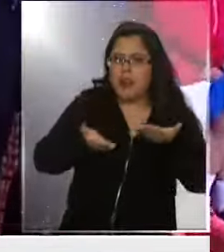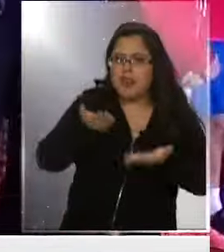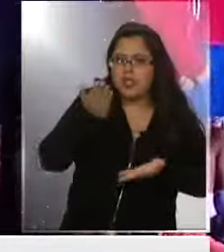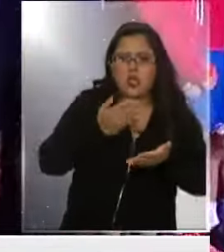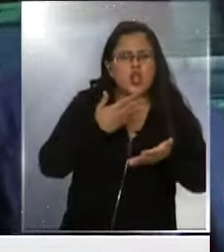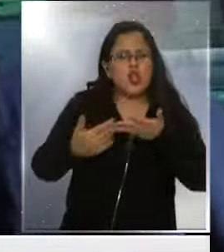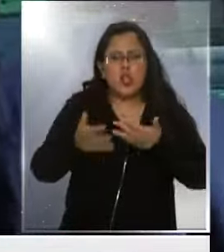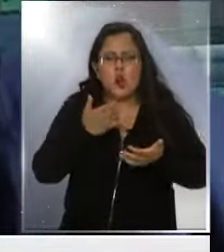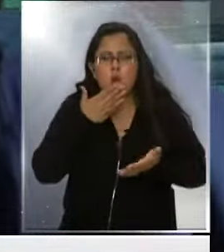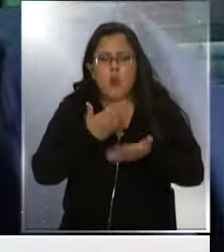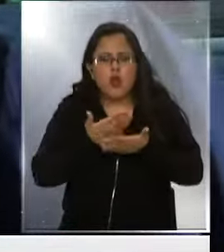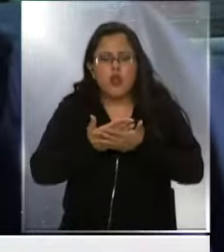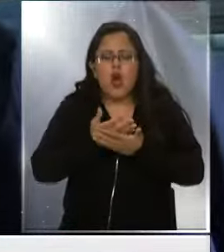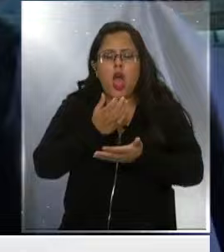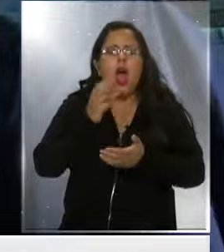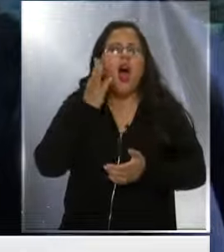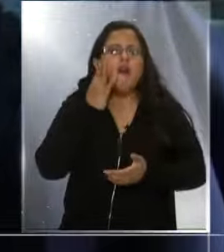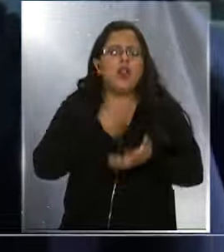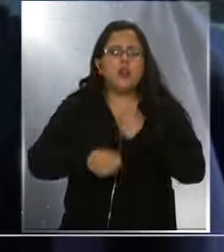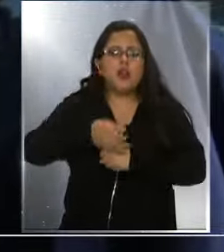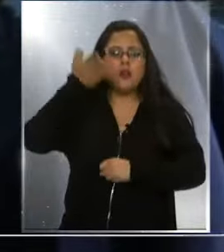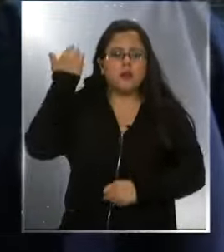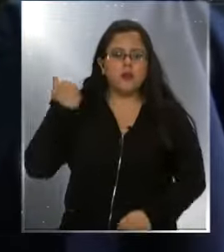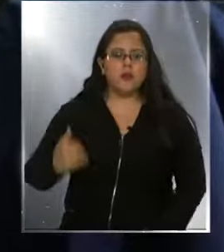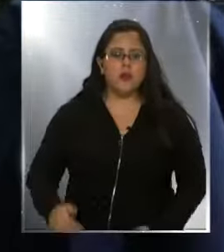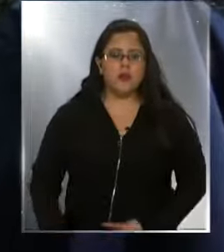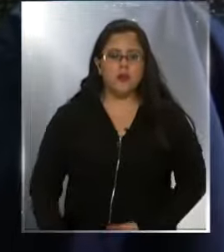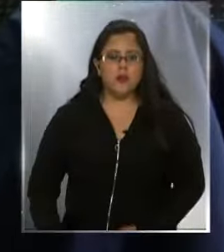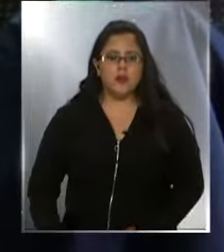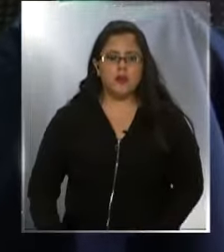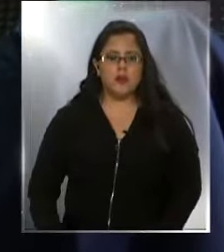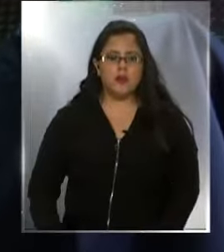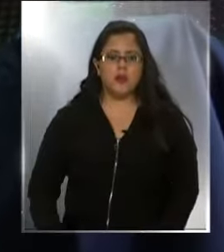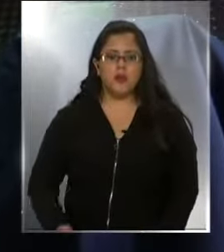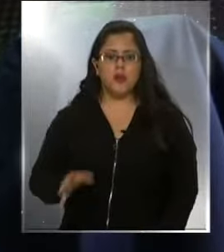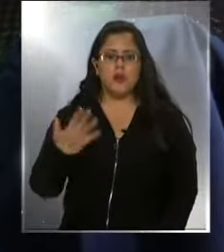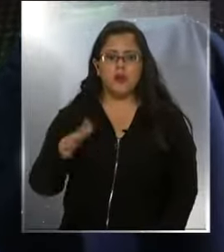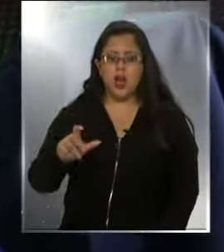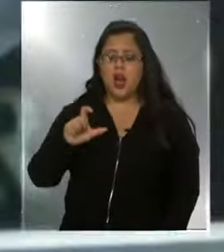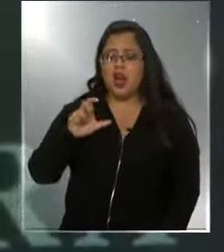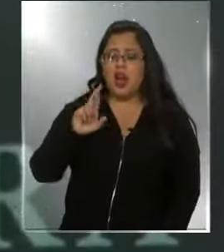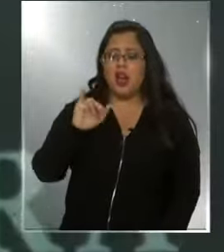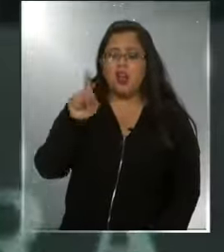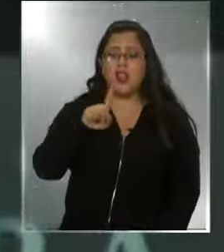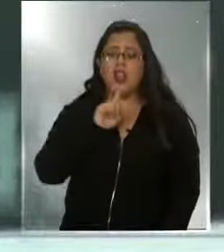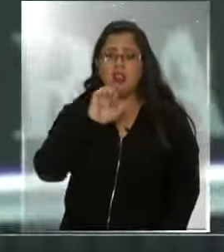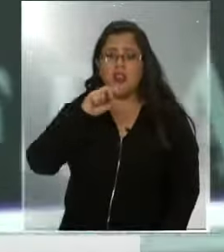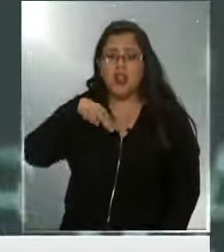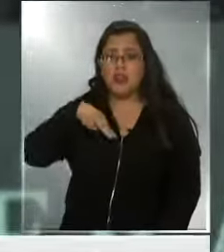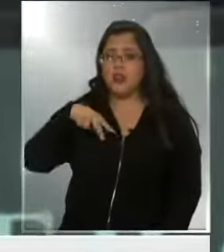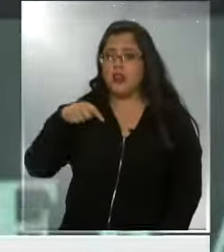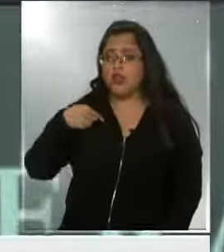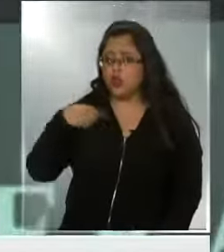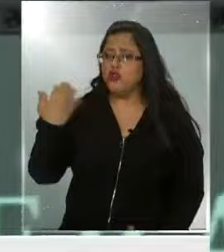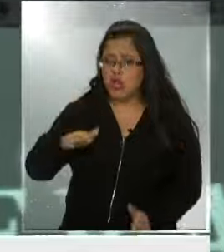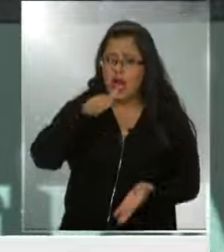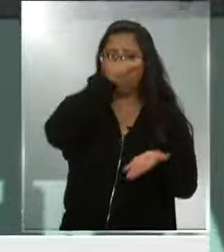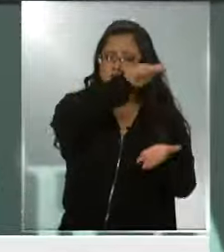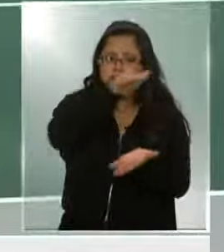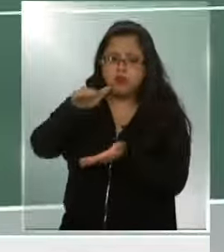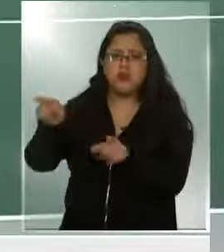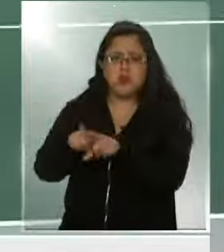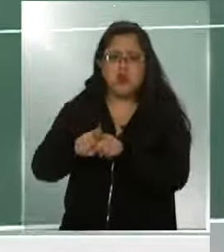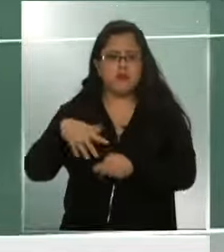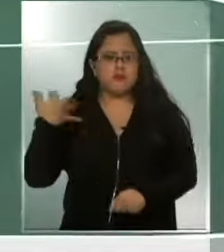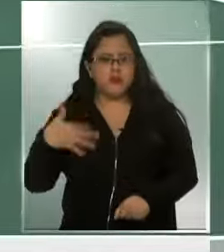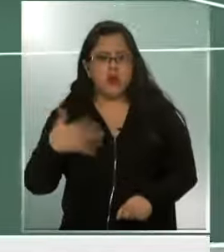del año pasado. En comparación con la otra vez, Cristian y yo ambos tenemos un título y varias finales. Más tarde será el turno de Cristian Garín.